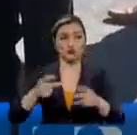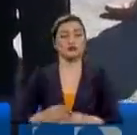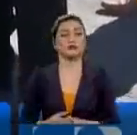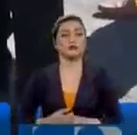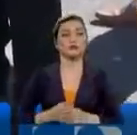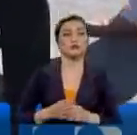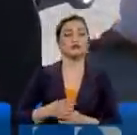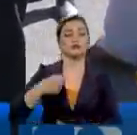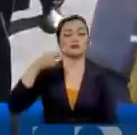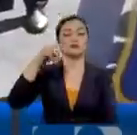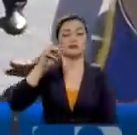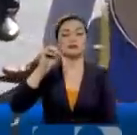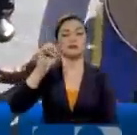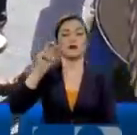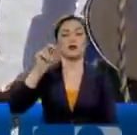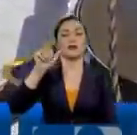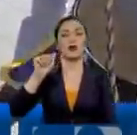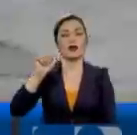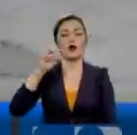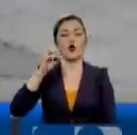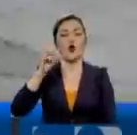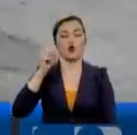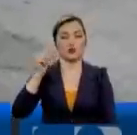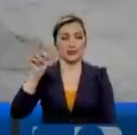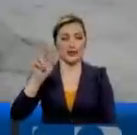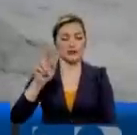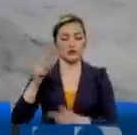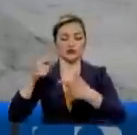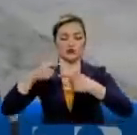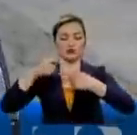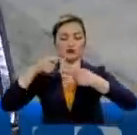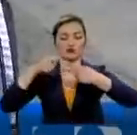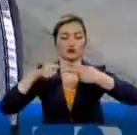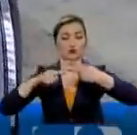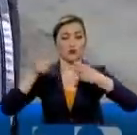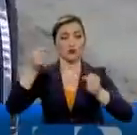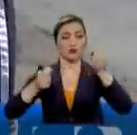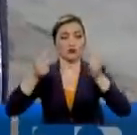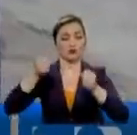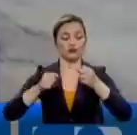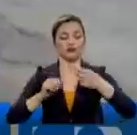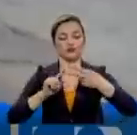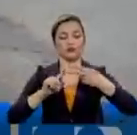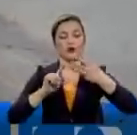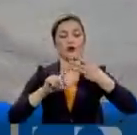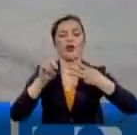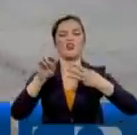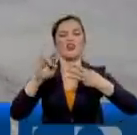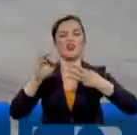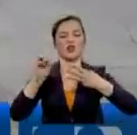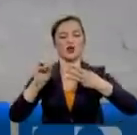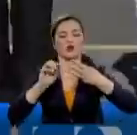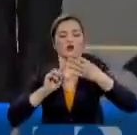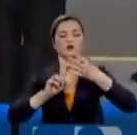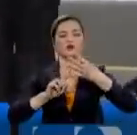Henry Mena y Oscar Zurita, agentes civiles de tránsito, así como a Darío Mazamba, Mayra Castellano,